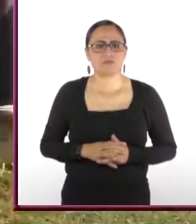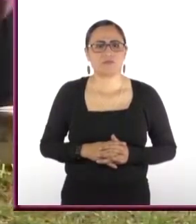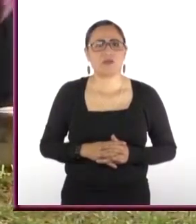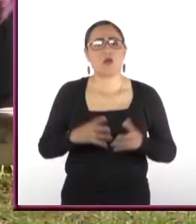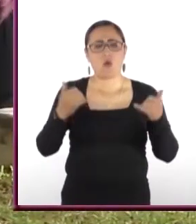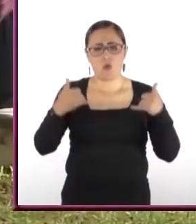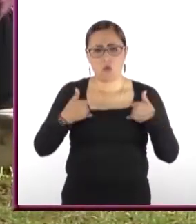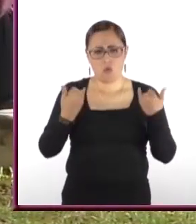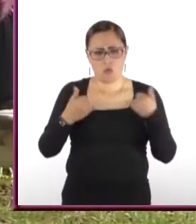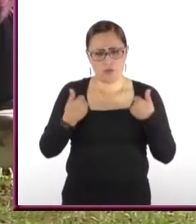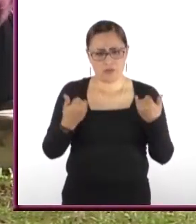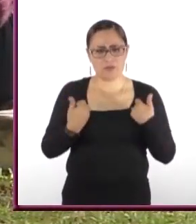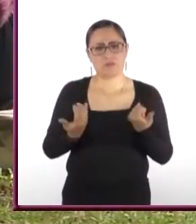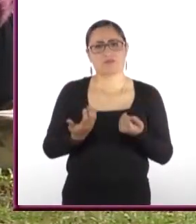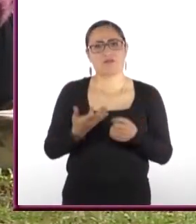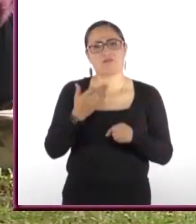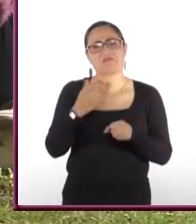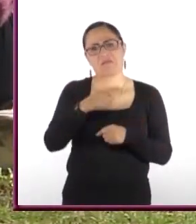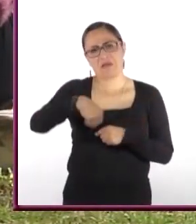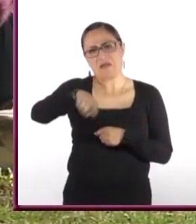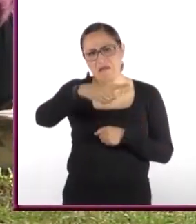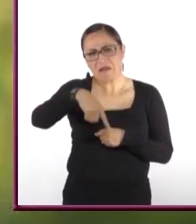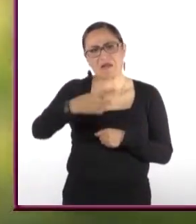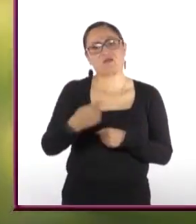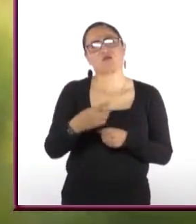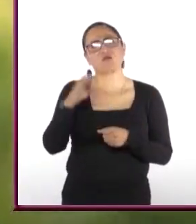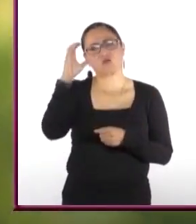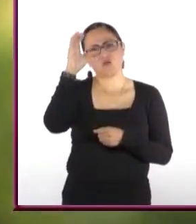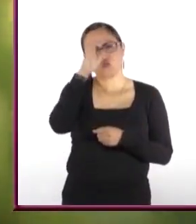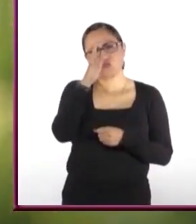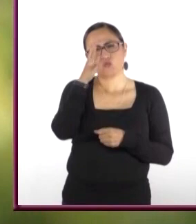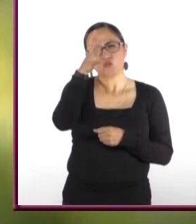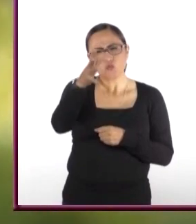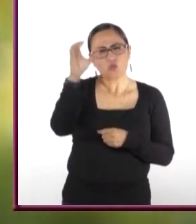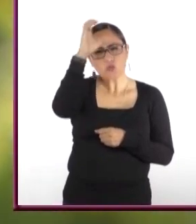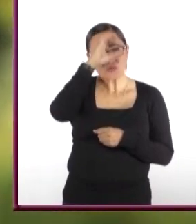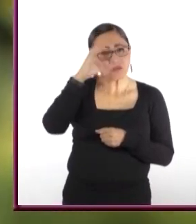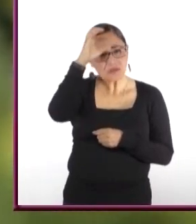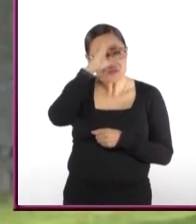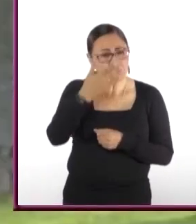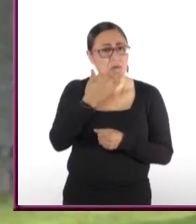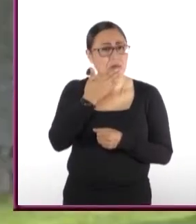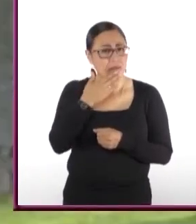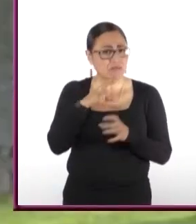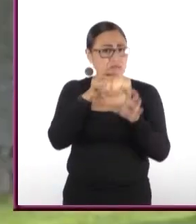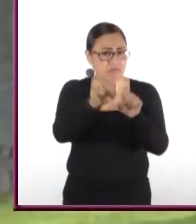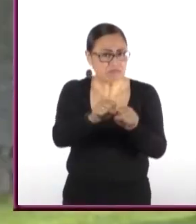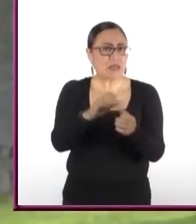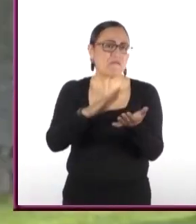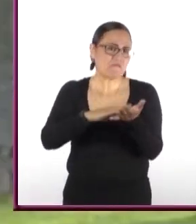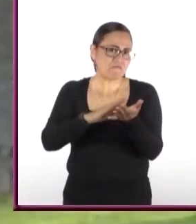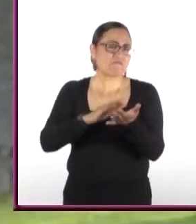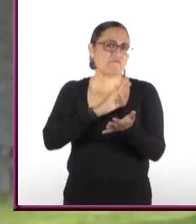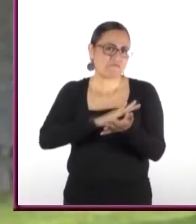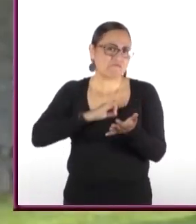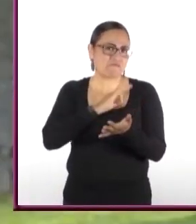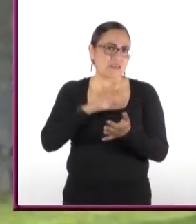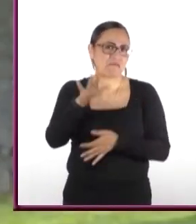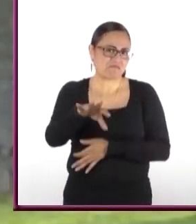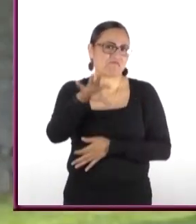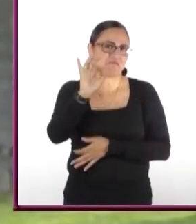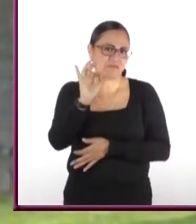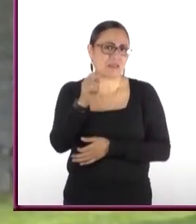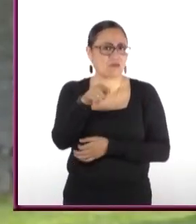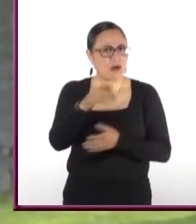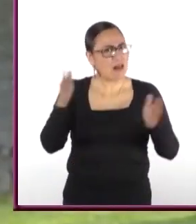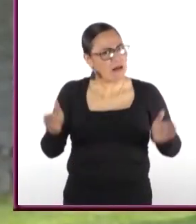Pues a los jóvenes que estén interesados en dedicarse a la ciencia, nada más felicitarles por haber hecho una muy buena elección y animarles.